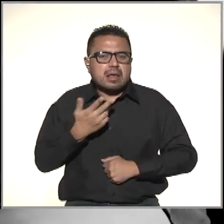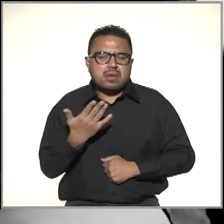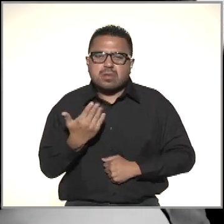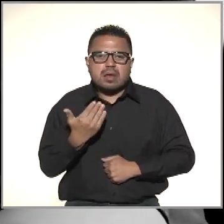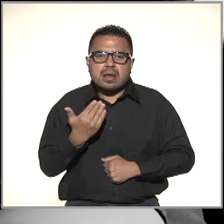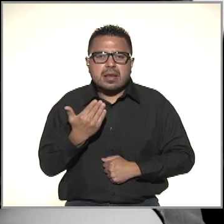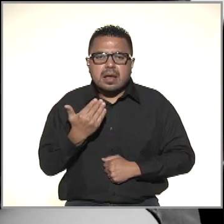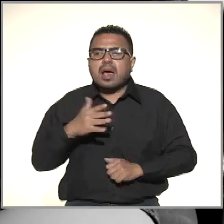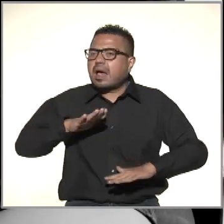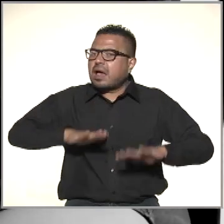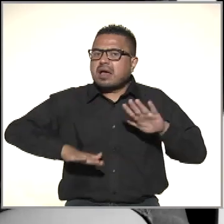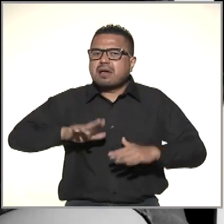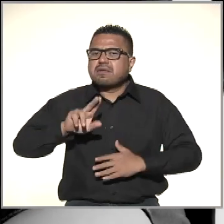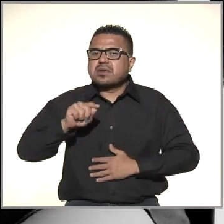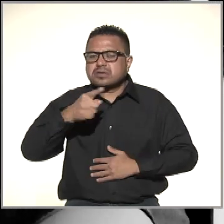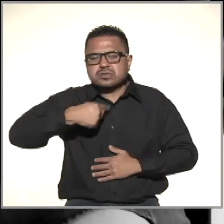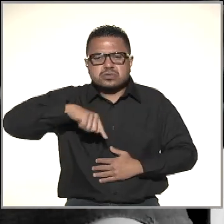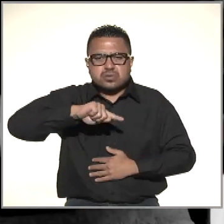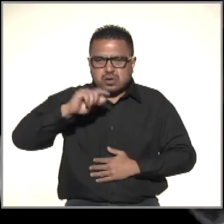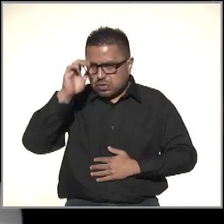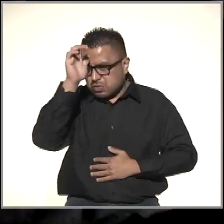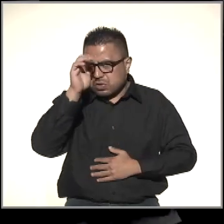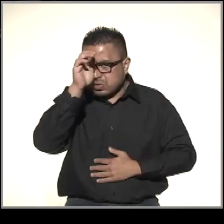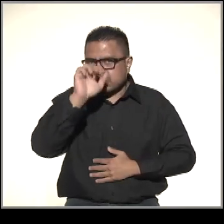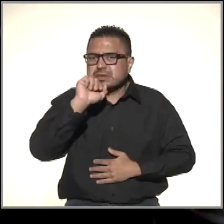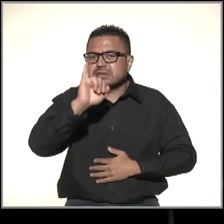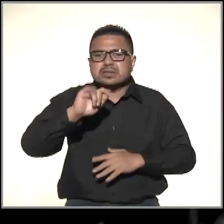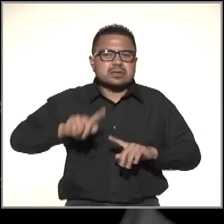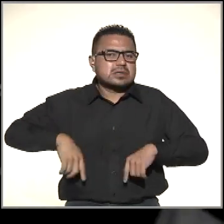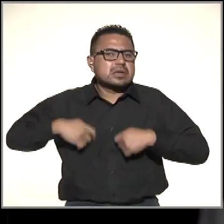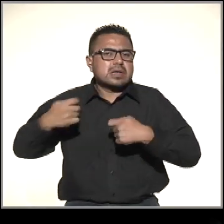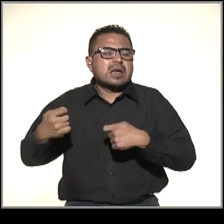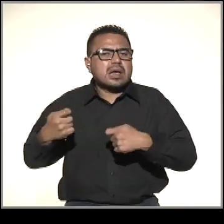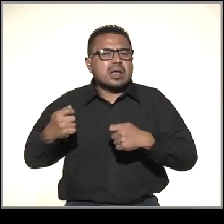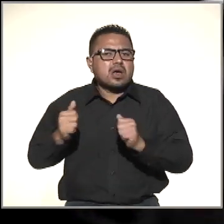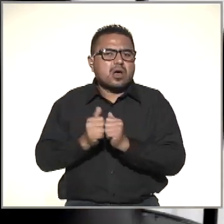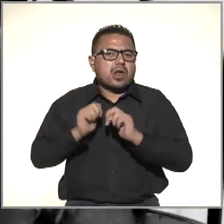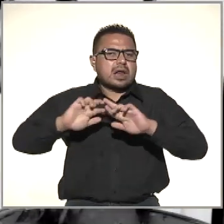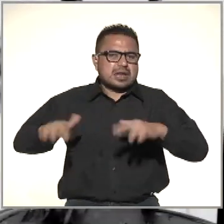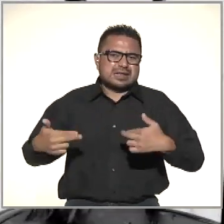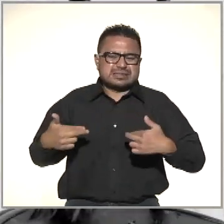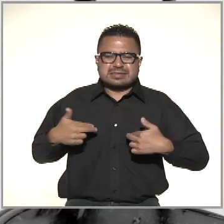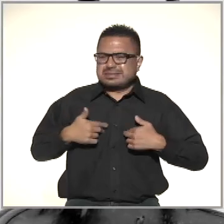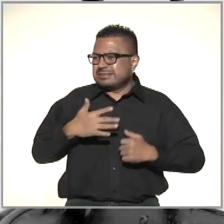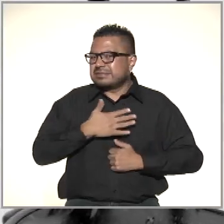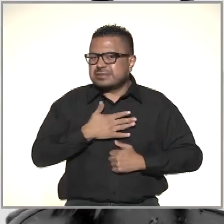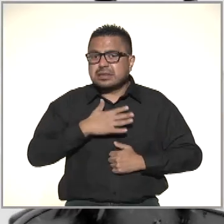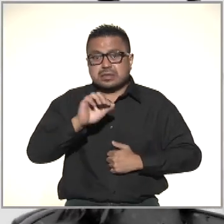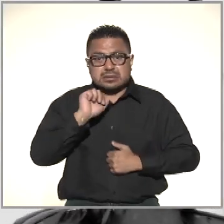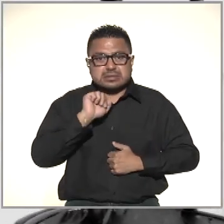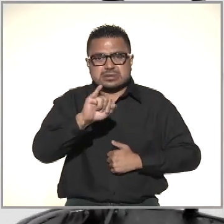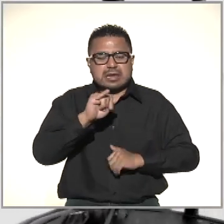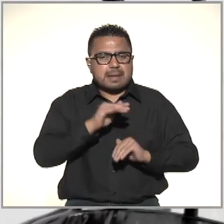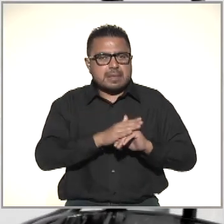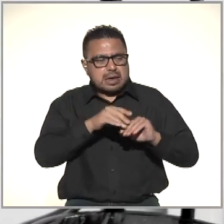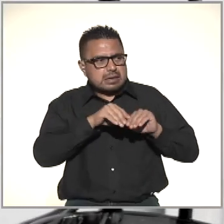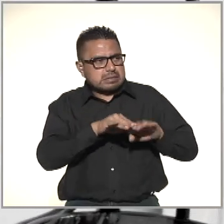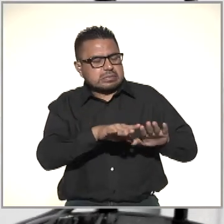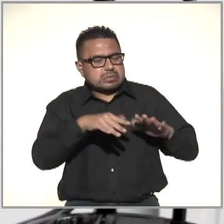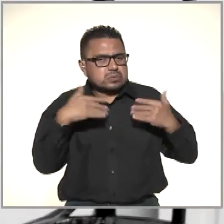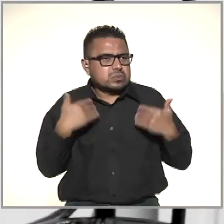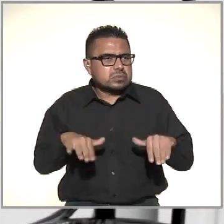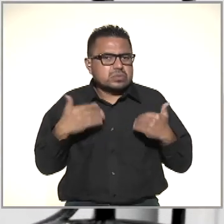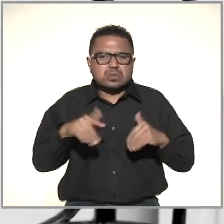Y aunque a veces no somos muy conscientes de eso, sí le damos un acuse de recibo y sí tiene un impacto. Uno